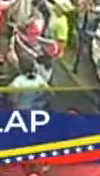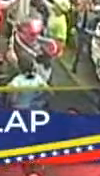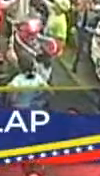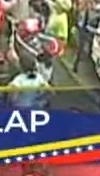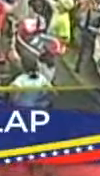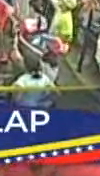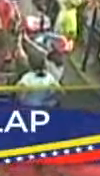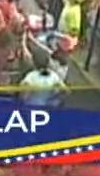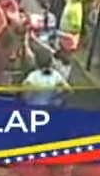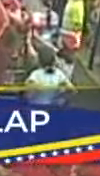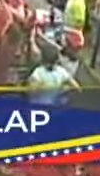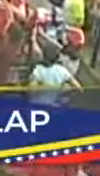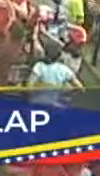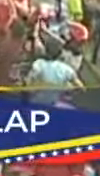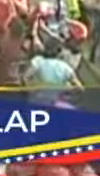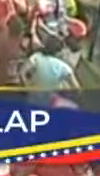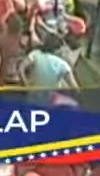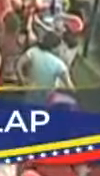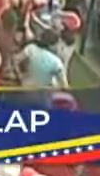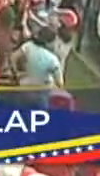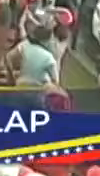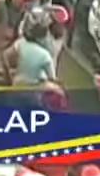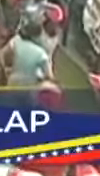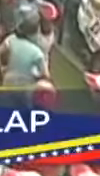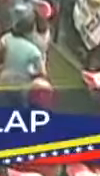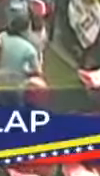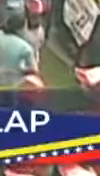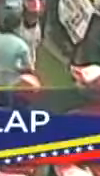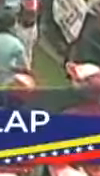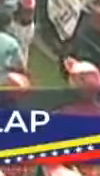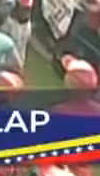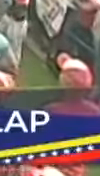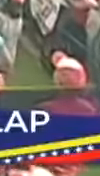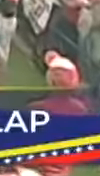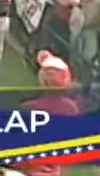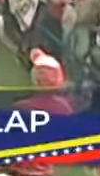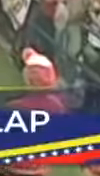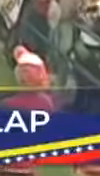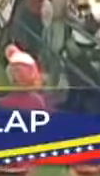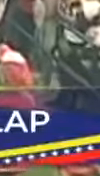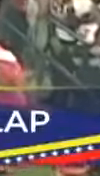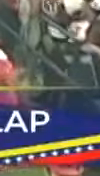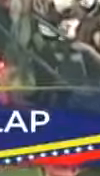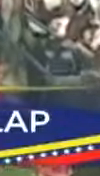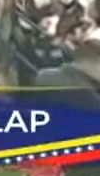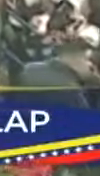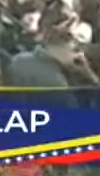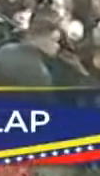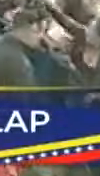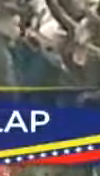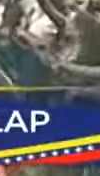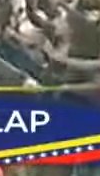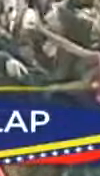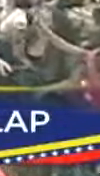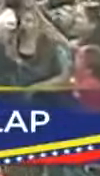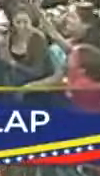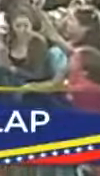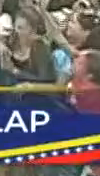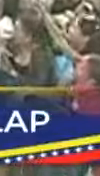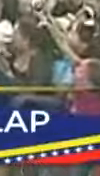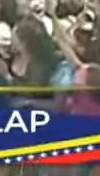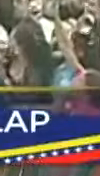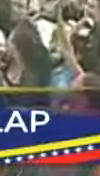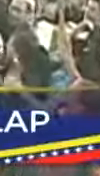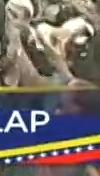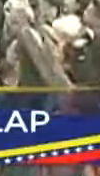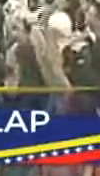emoción, causa alegría. A esta hora el jefe de Estado se acerca también a parte de los emprendedores,